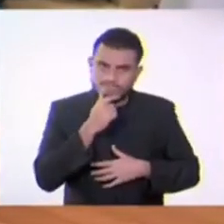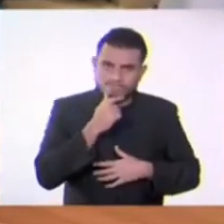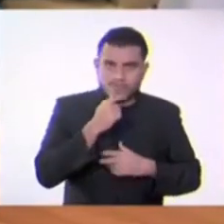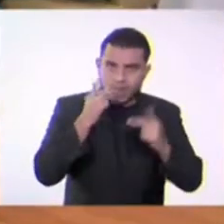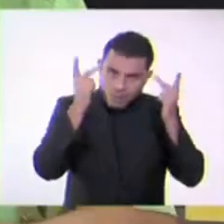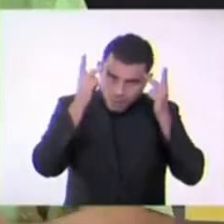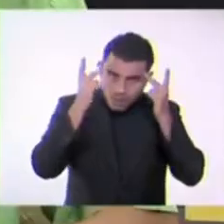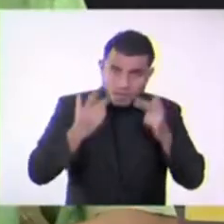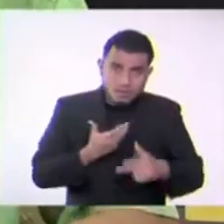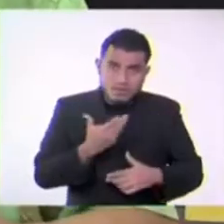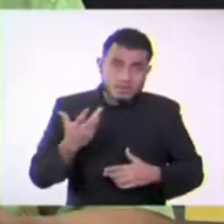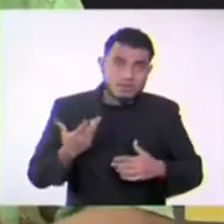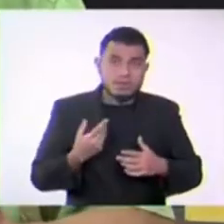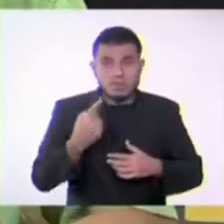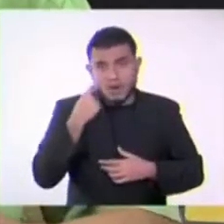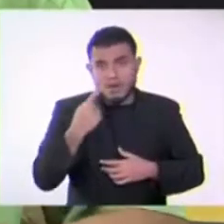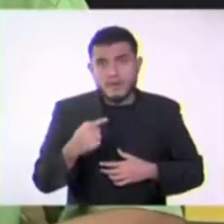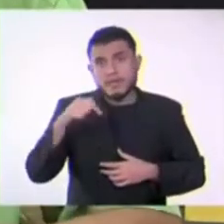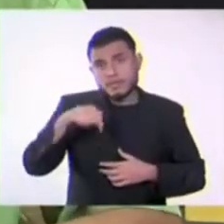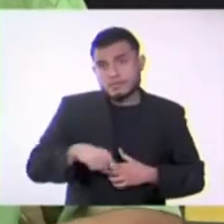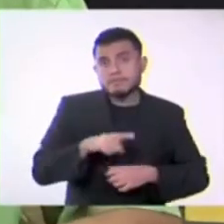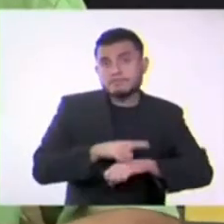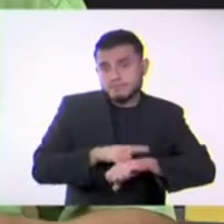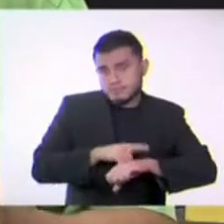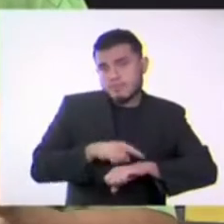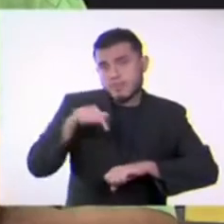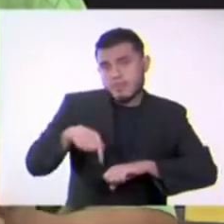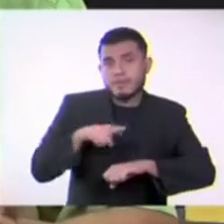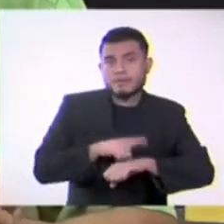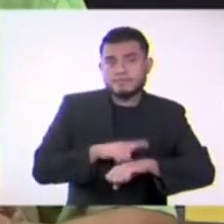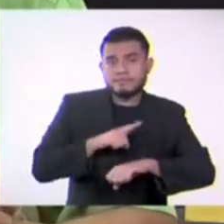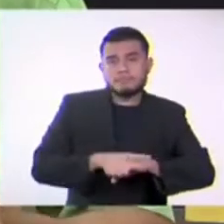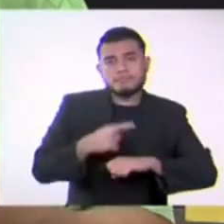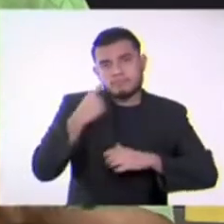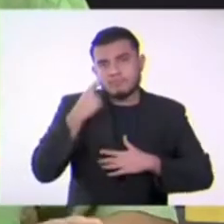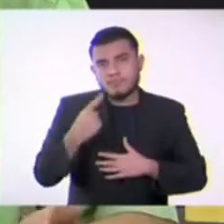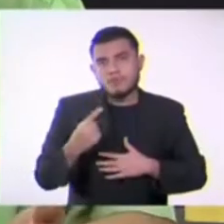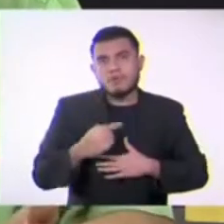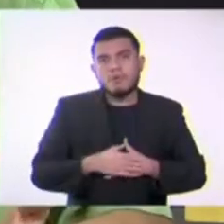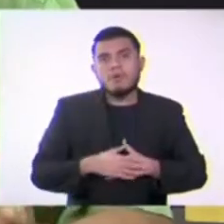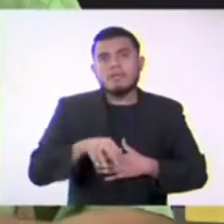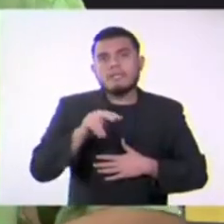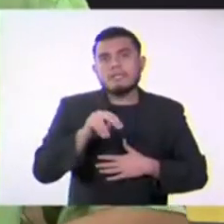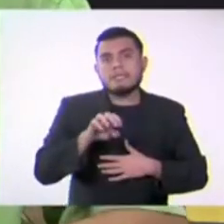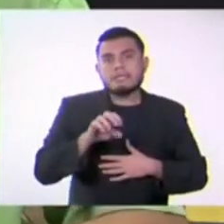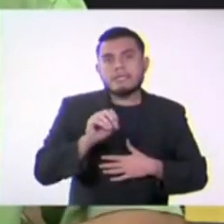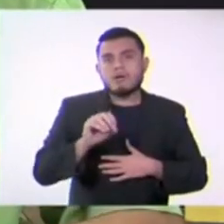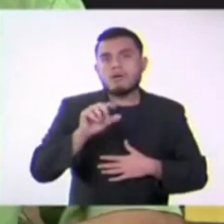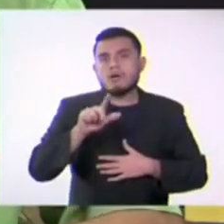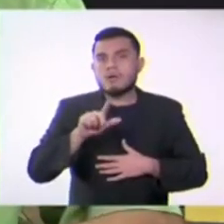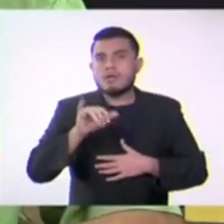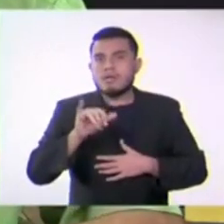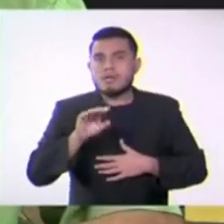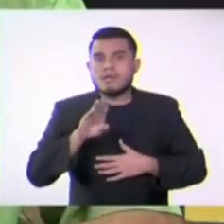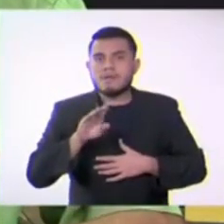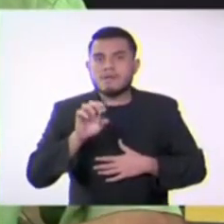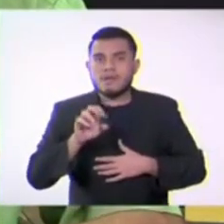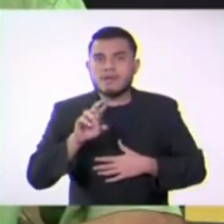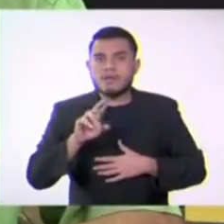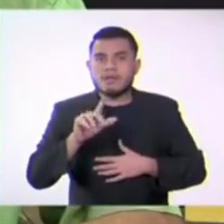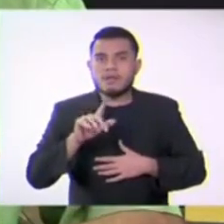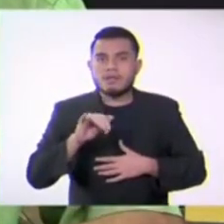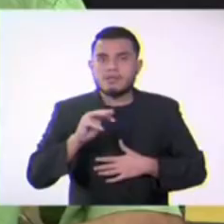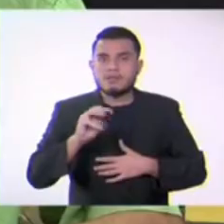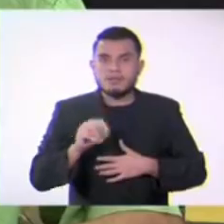a encontrar dentro de este periodo, de este momento que se ha caracterizado como el neoliberalismo. Y abundando más en ese tema también,